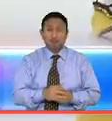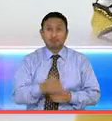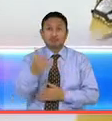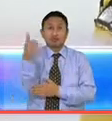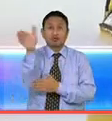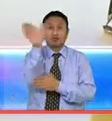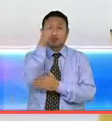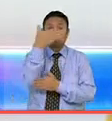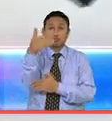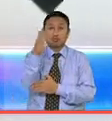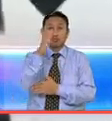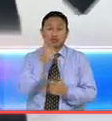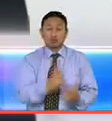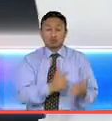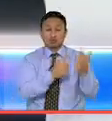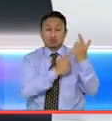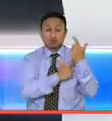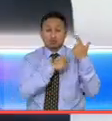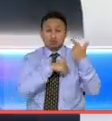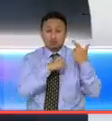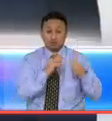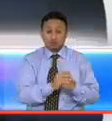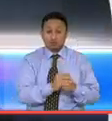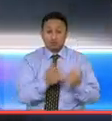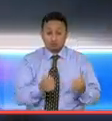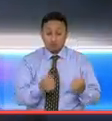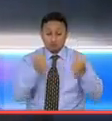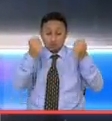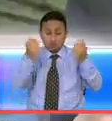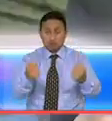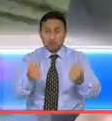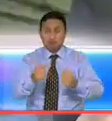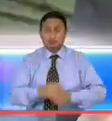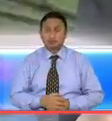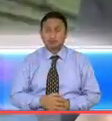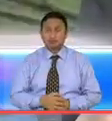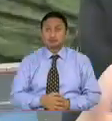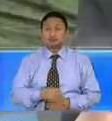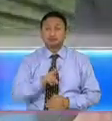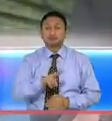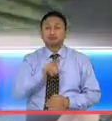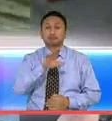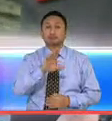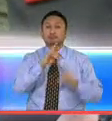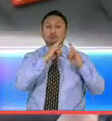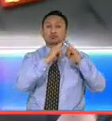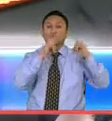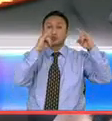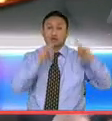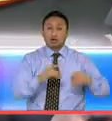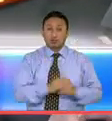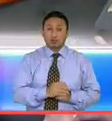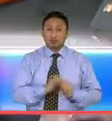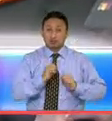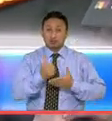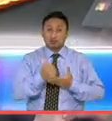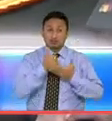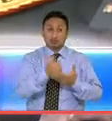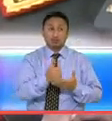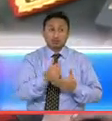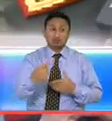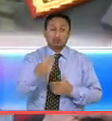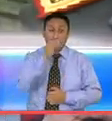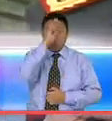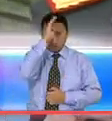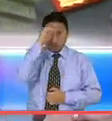del Comando Logístico número 72 Shiris de las Fuerzas Armadas. 25 carpas, lo que ha permitido la descongestión,